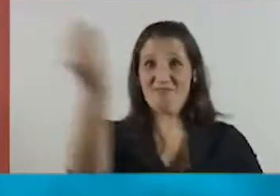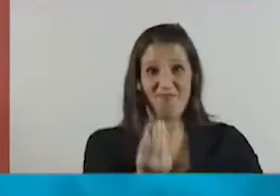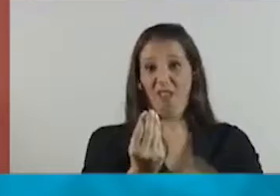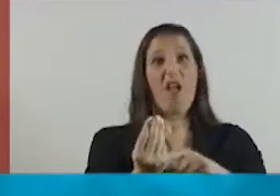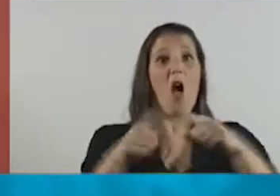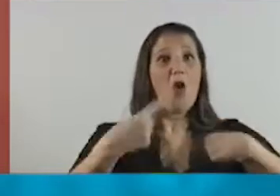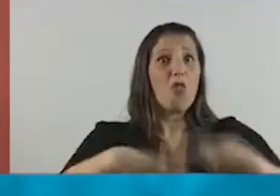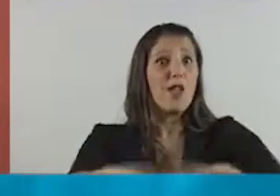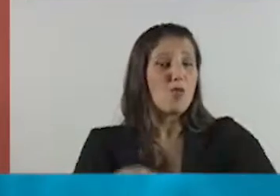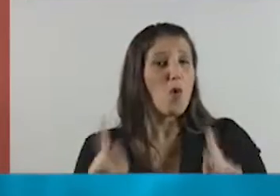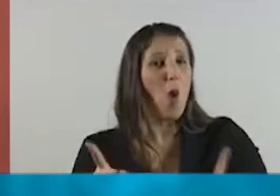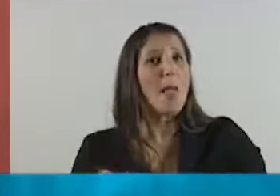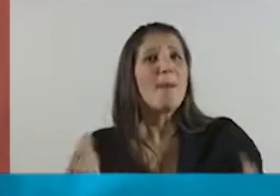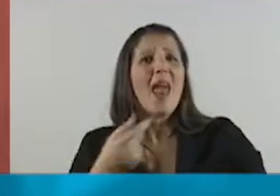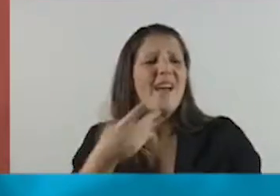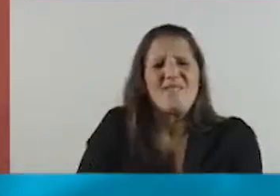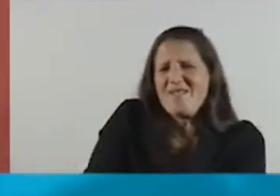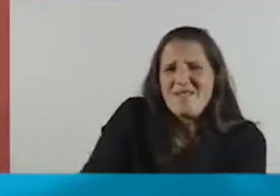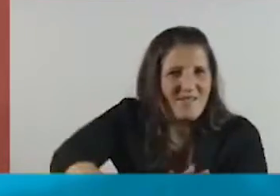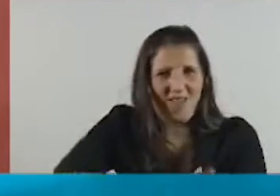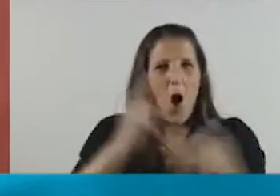definitivamente con este objetivo